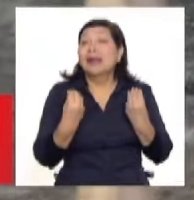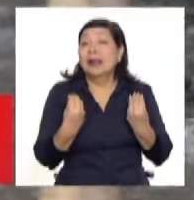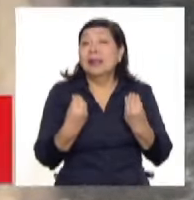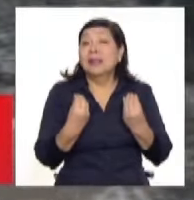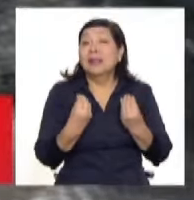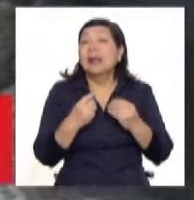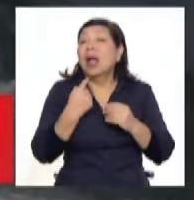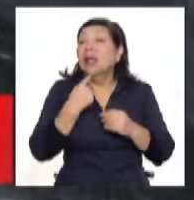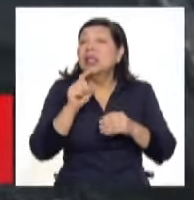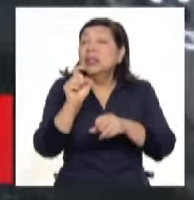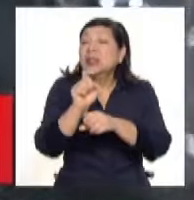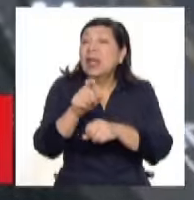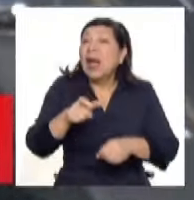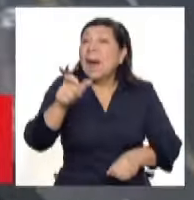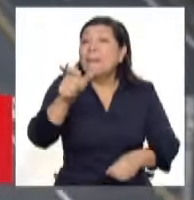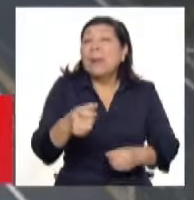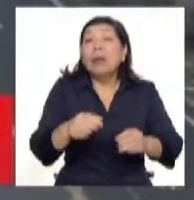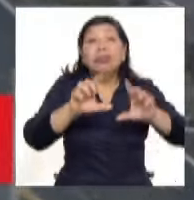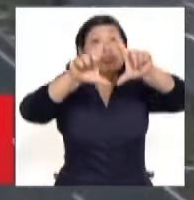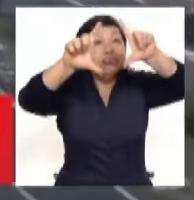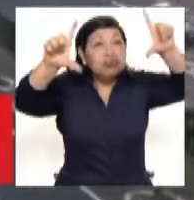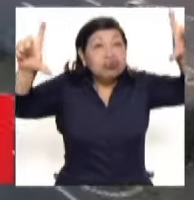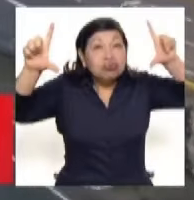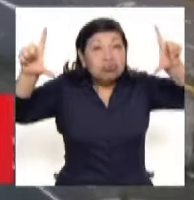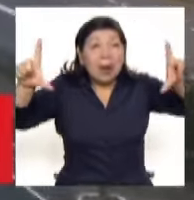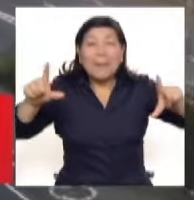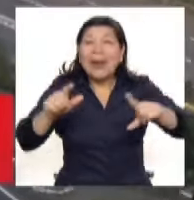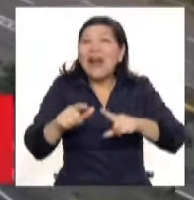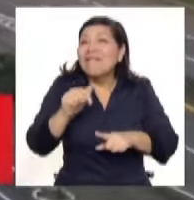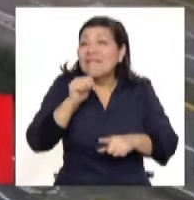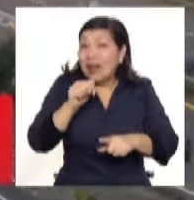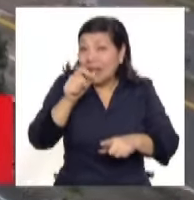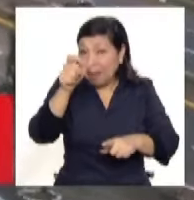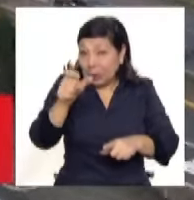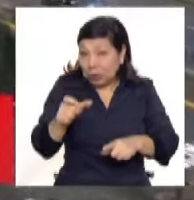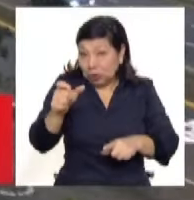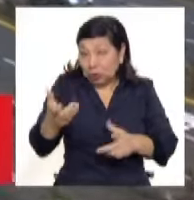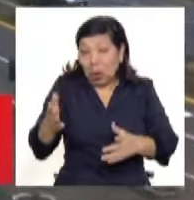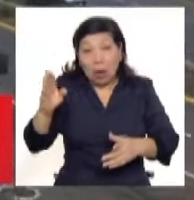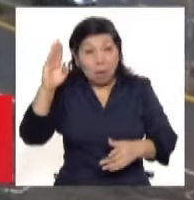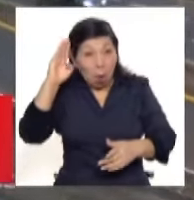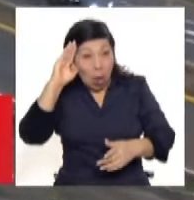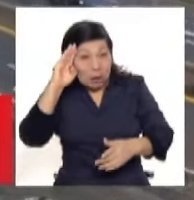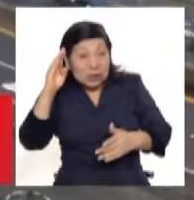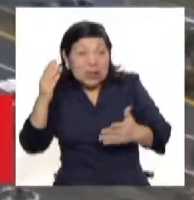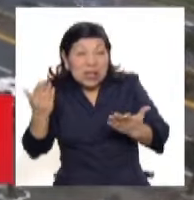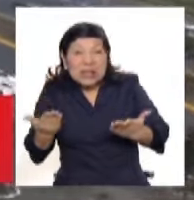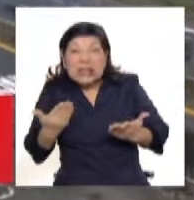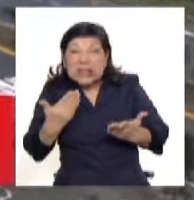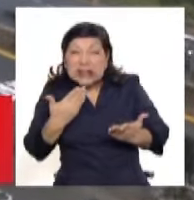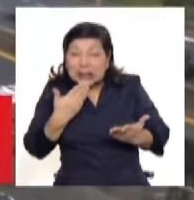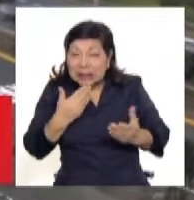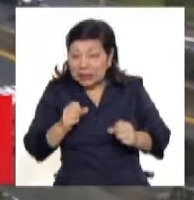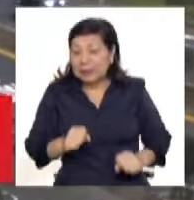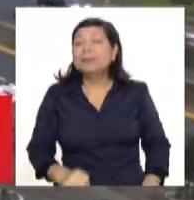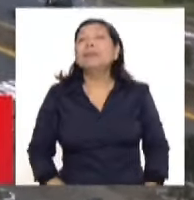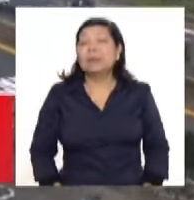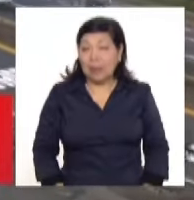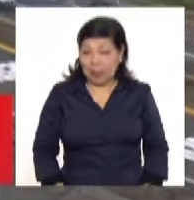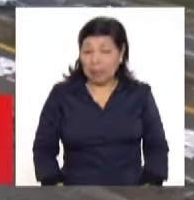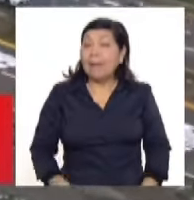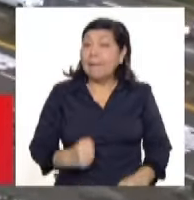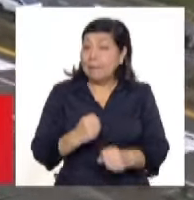esta información. Observemos que hay paneles, pero a veces no es suficiente, va a haber personal, no sé, la Policía Nacional, quizás inspectores de tránsito. Sí, tenemos